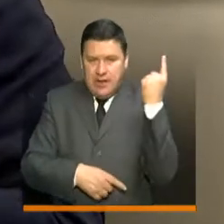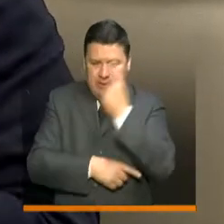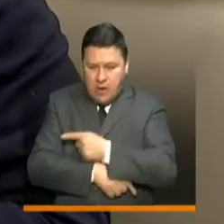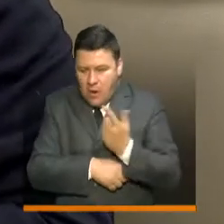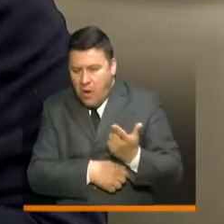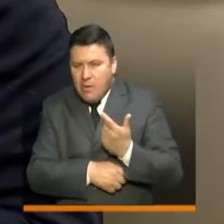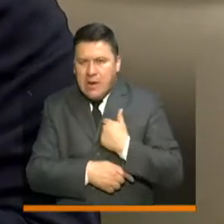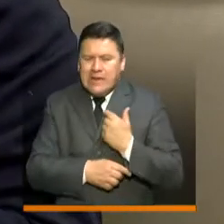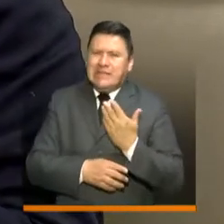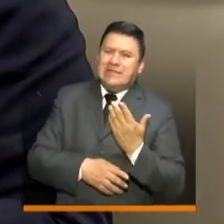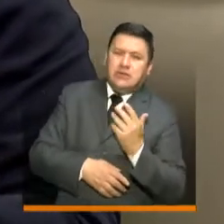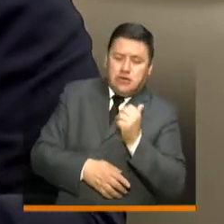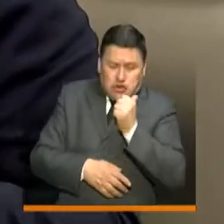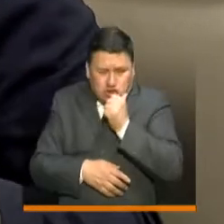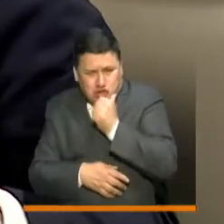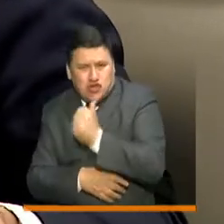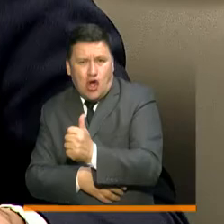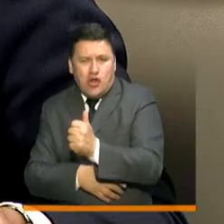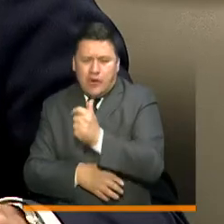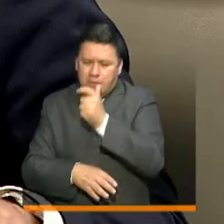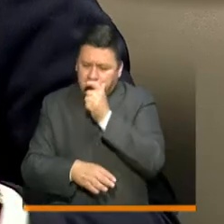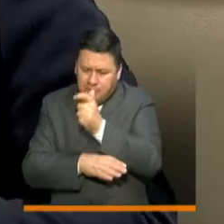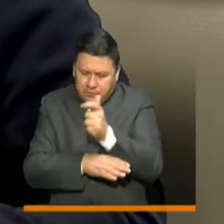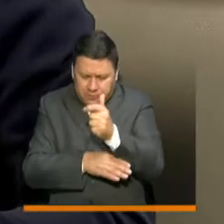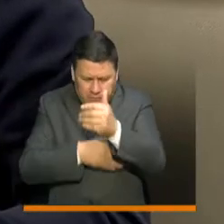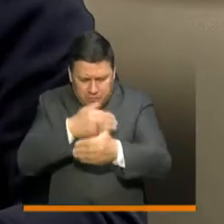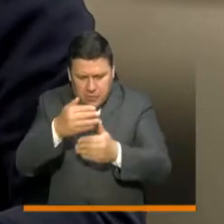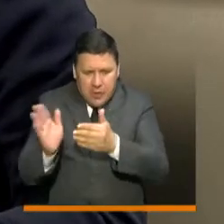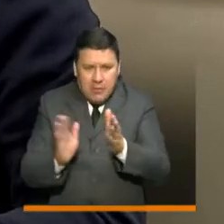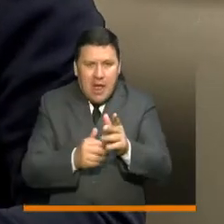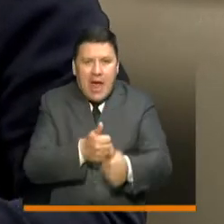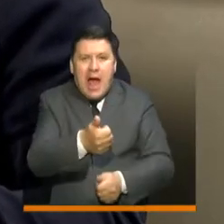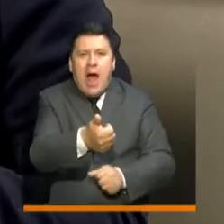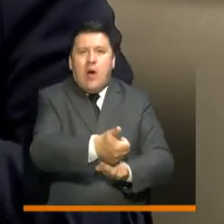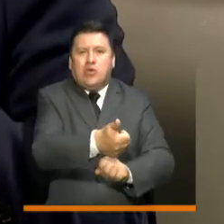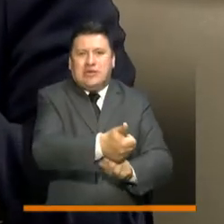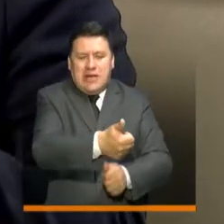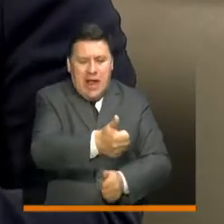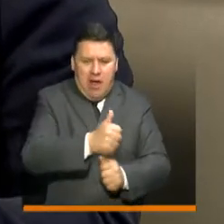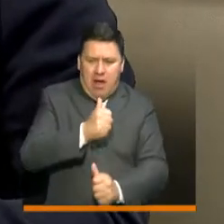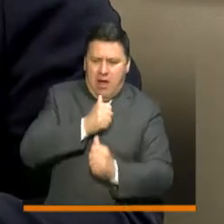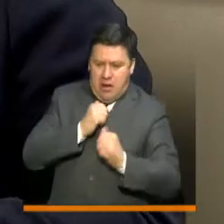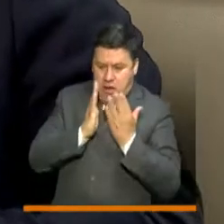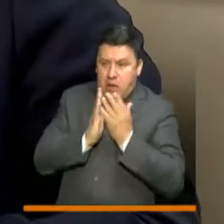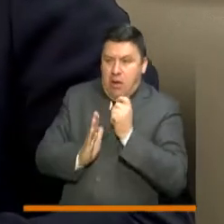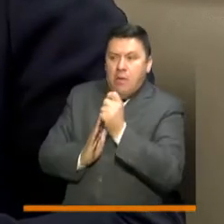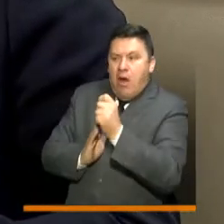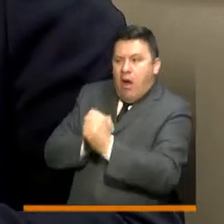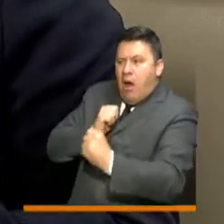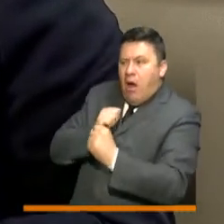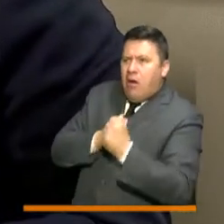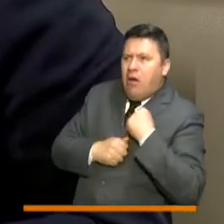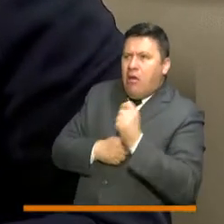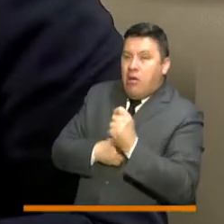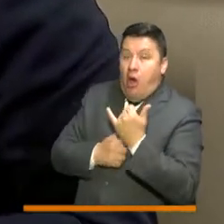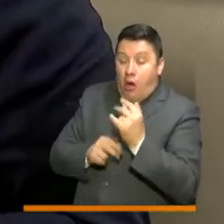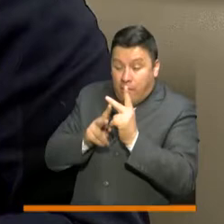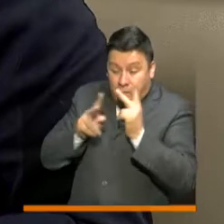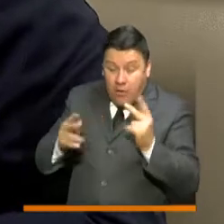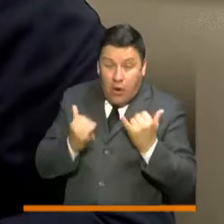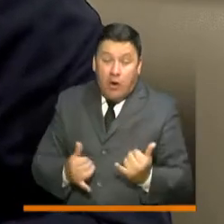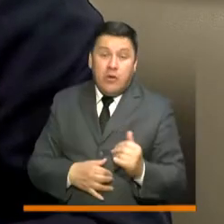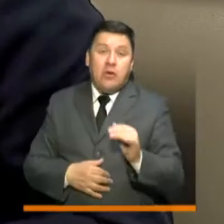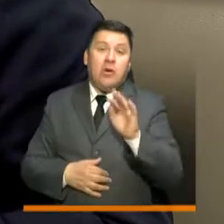día todos los días presidentes hemos monitoreo de cómo avanza el plan de auxilios educativos y yo quiero decirle que nosotros ya a la fecha tenemos